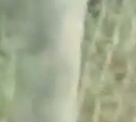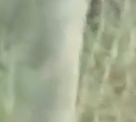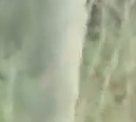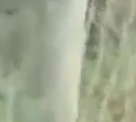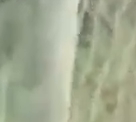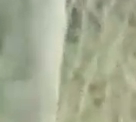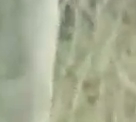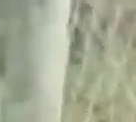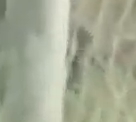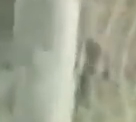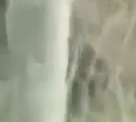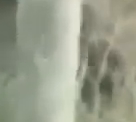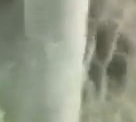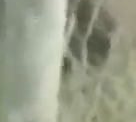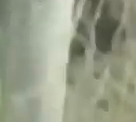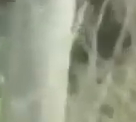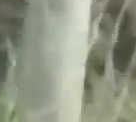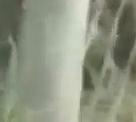Arenales.